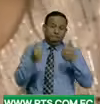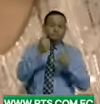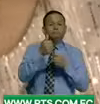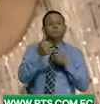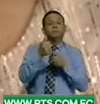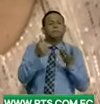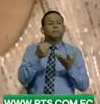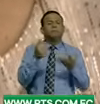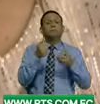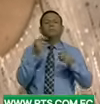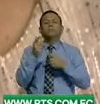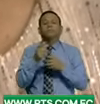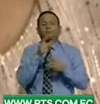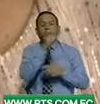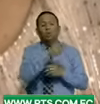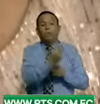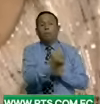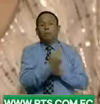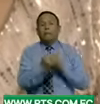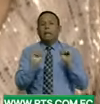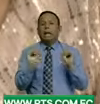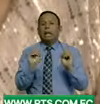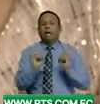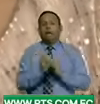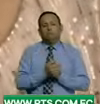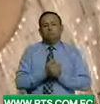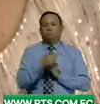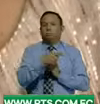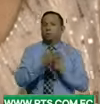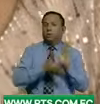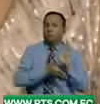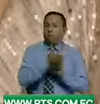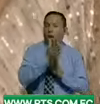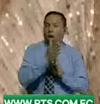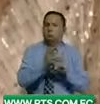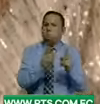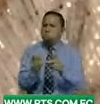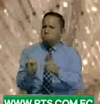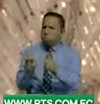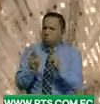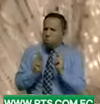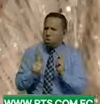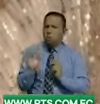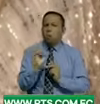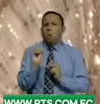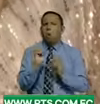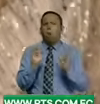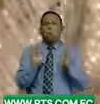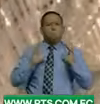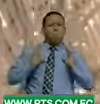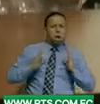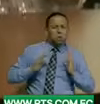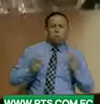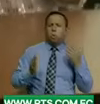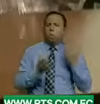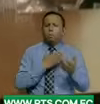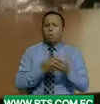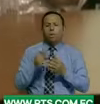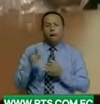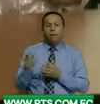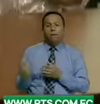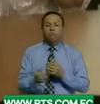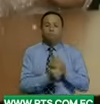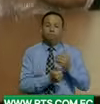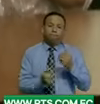la presencia física. Entonces no importa si está con licencia, no importa si está con vacaciones. Pero con esto